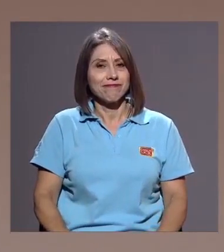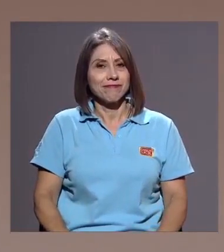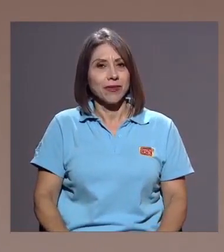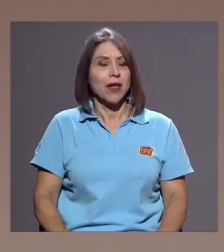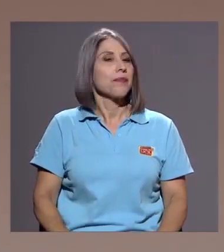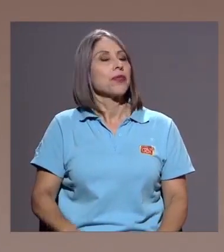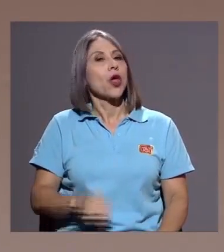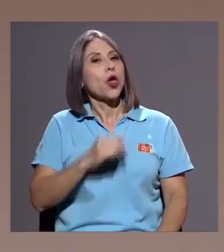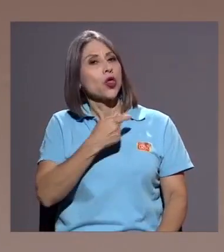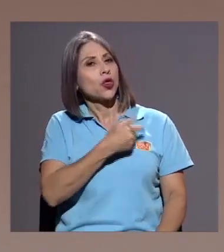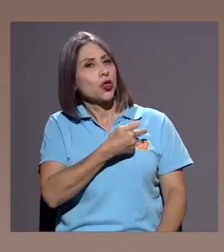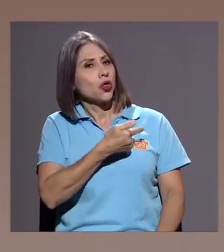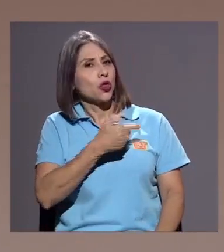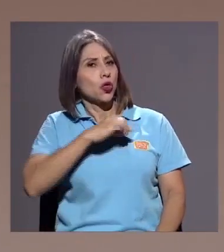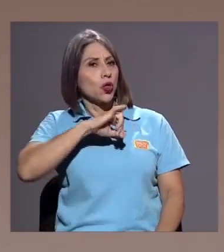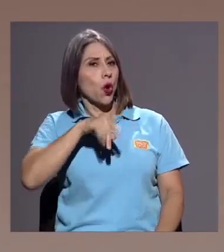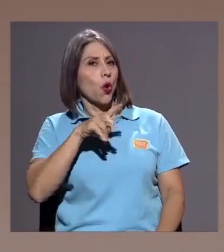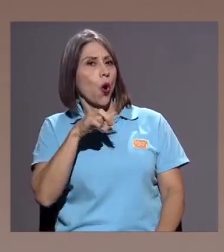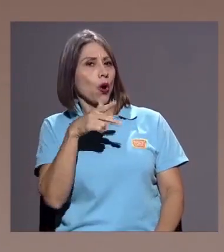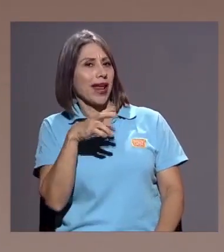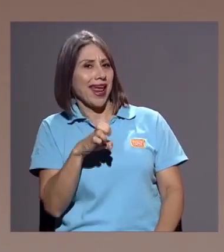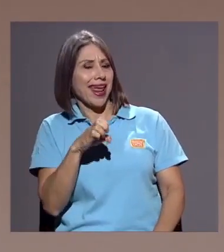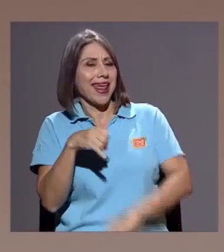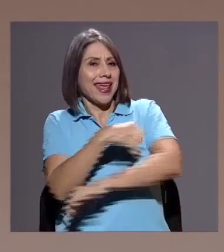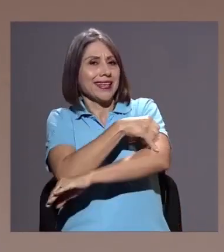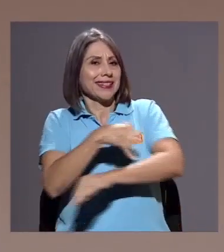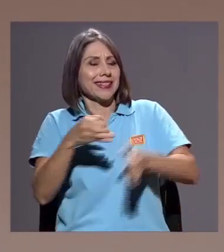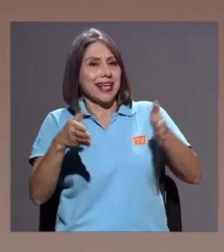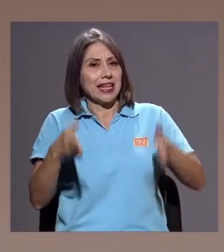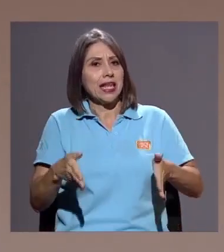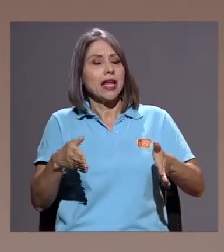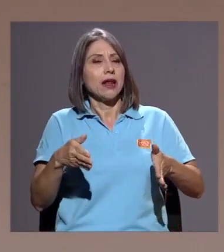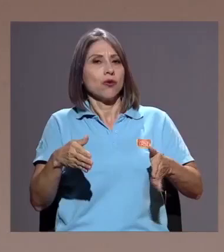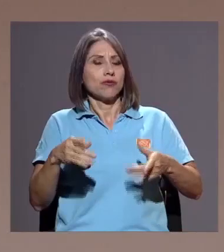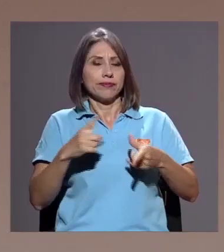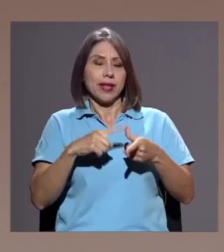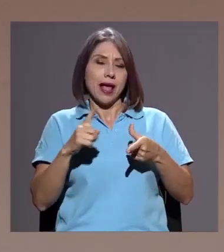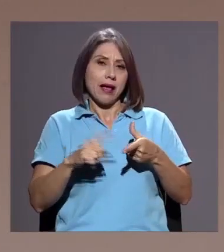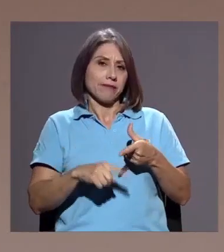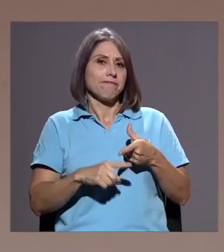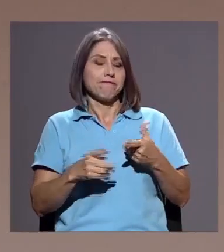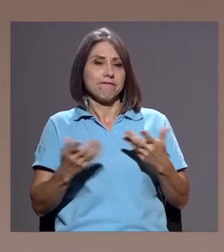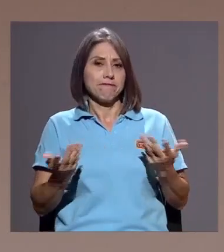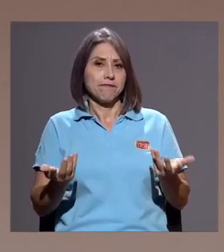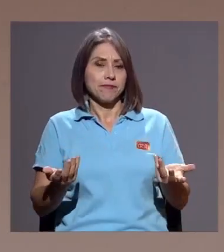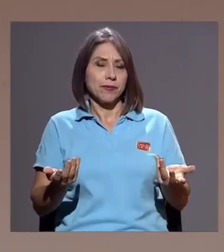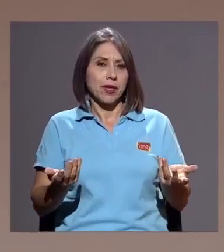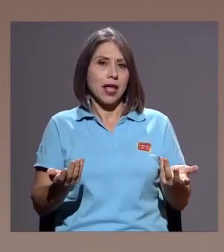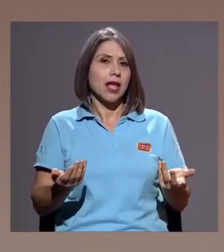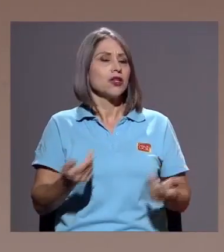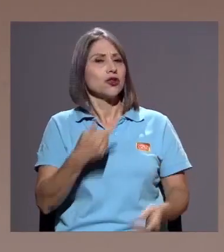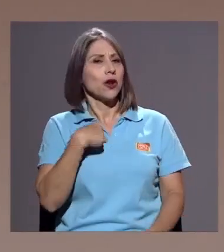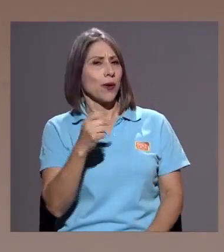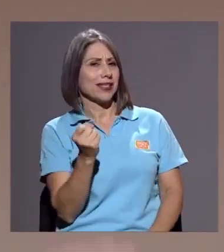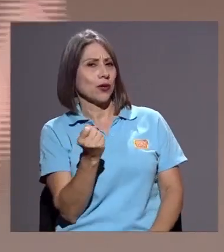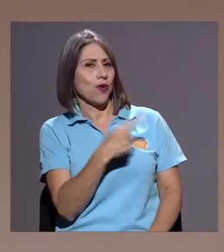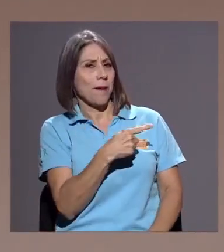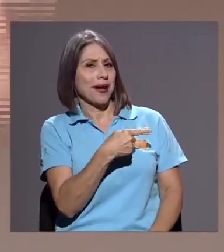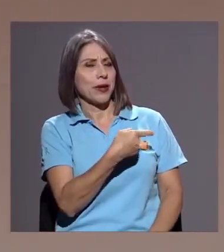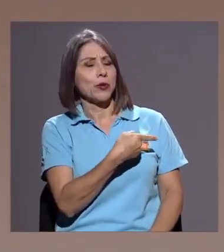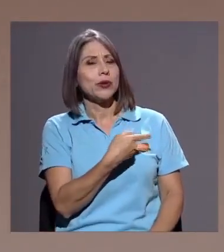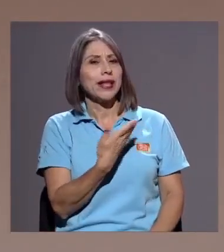Don Jorge es ingeniero, de manera que le voy a hacer una